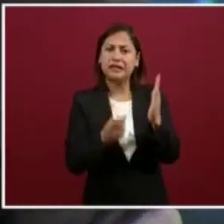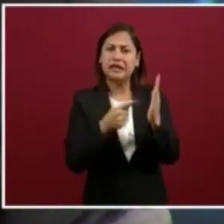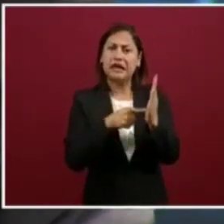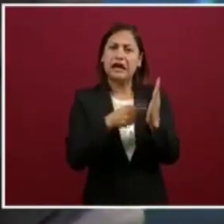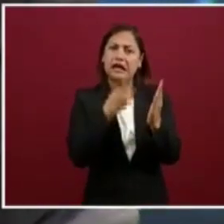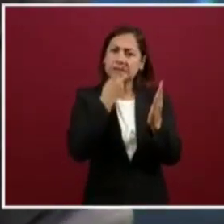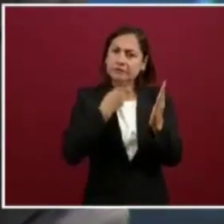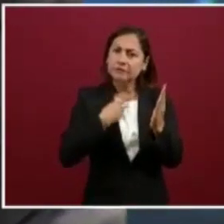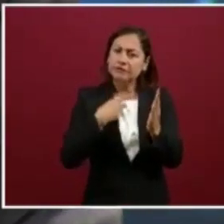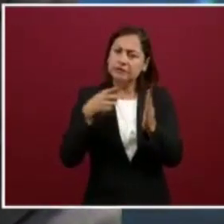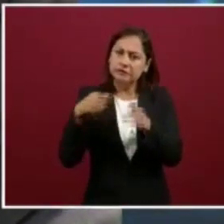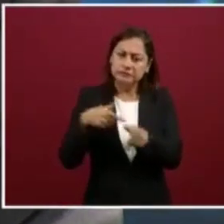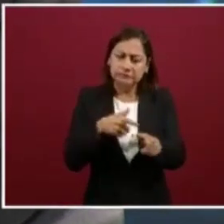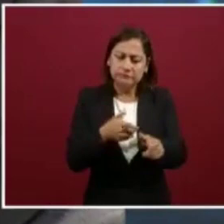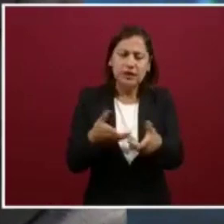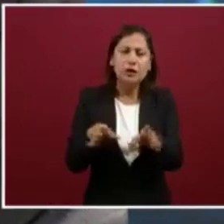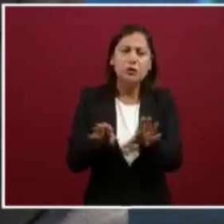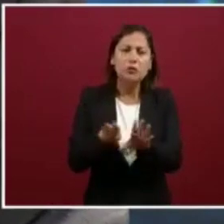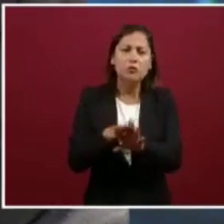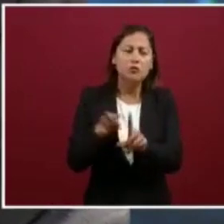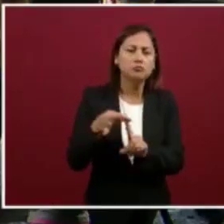hacer estos años